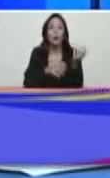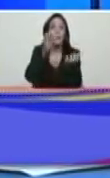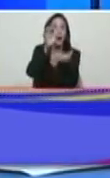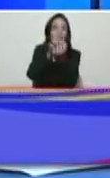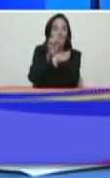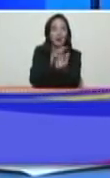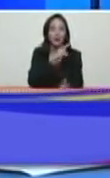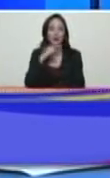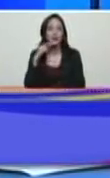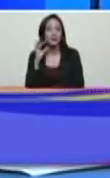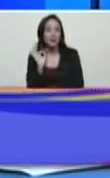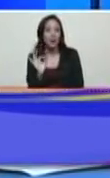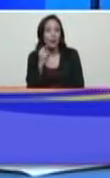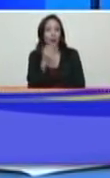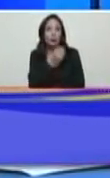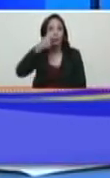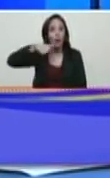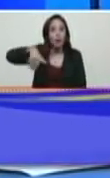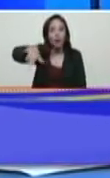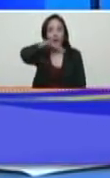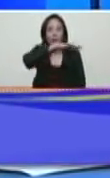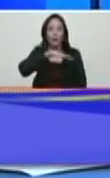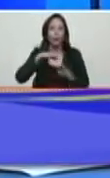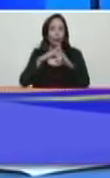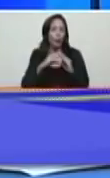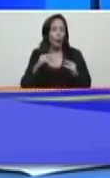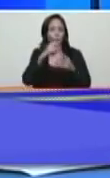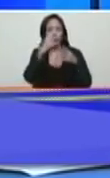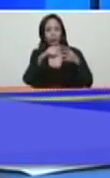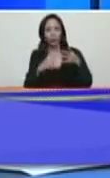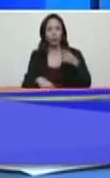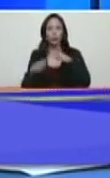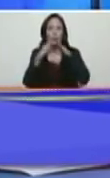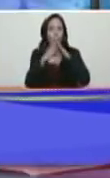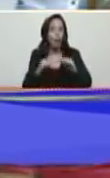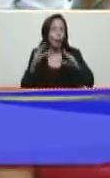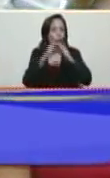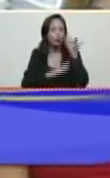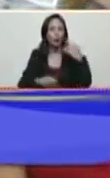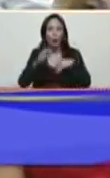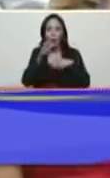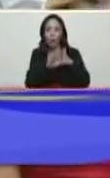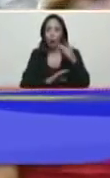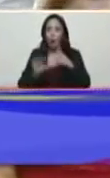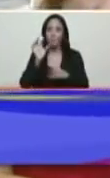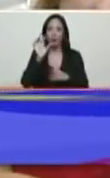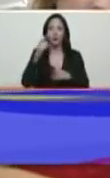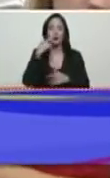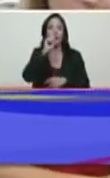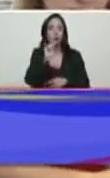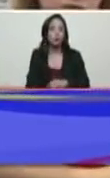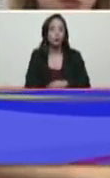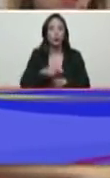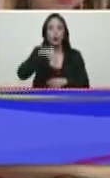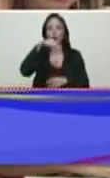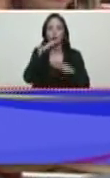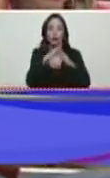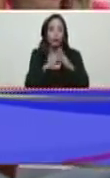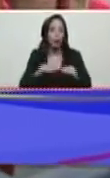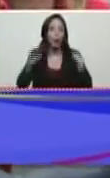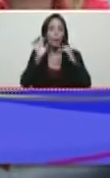Margarita, los llanos venezolanos, el oriente, el occidente, el sur de nuestro país, que